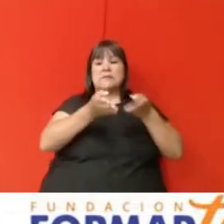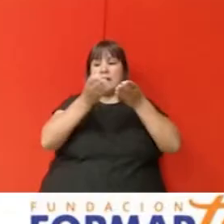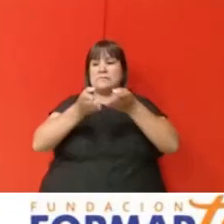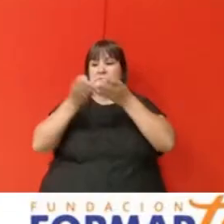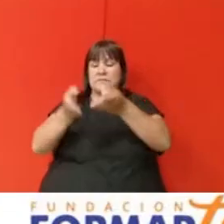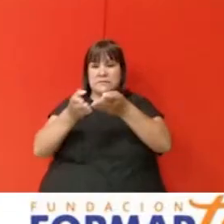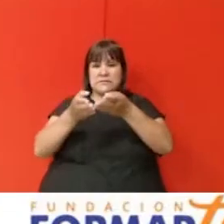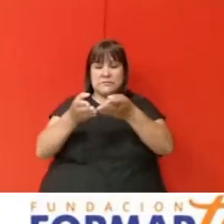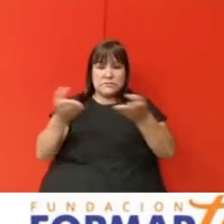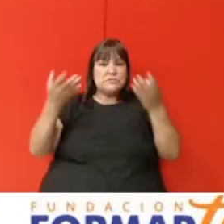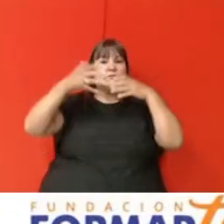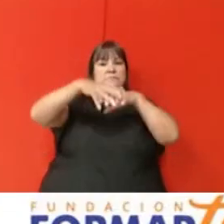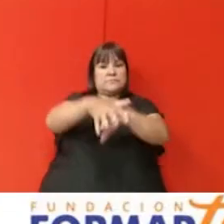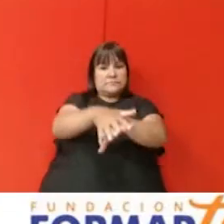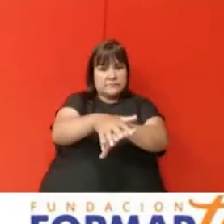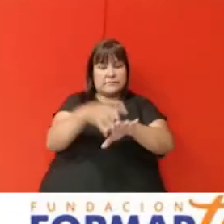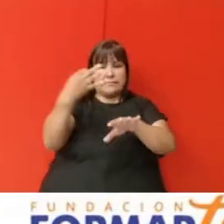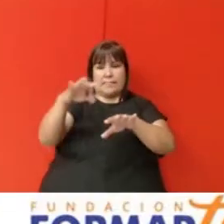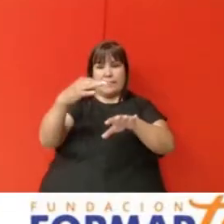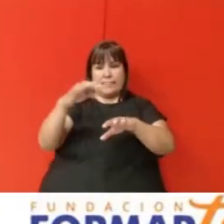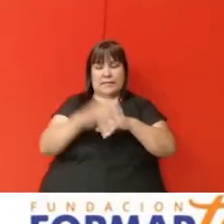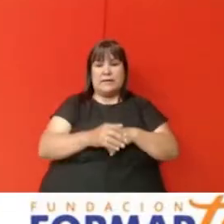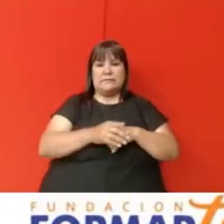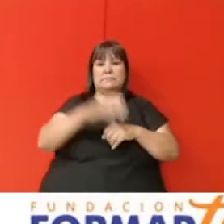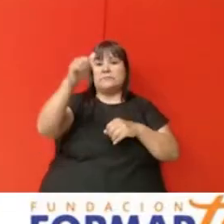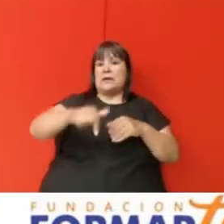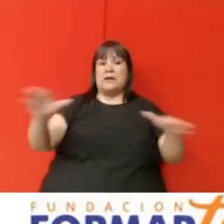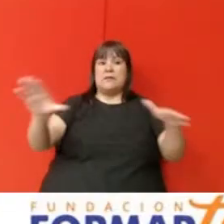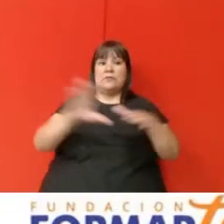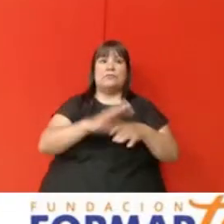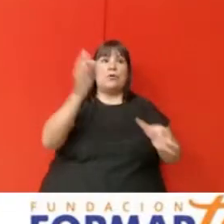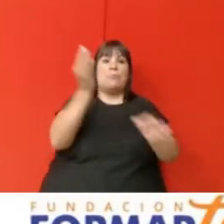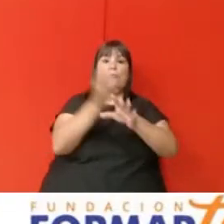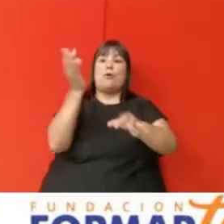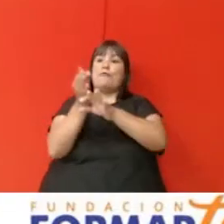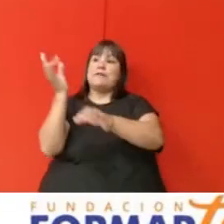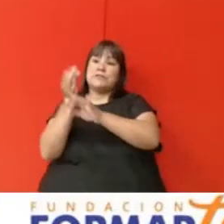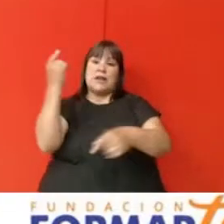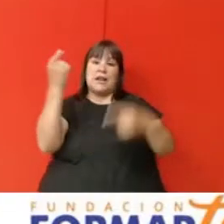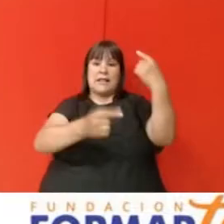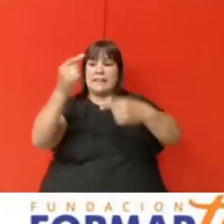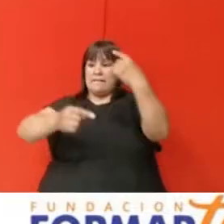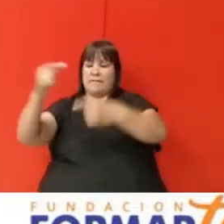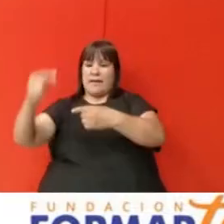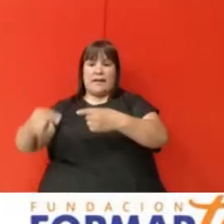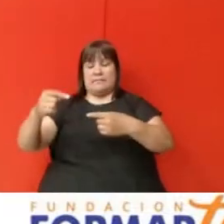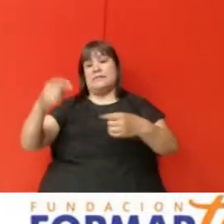es todo multidisciplinario. Acá estamos de distintos palos, pero si todos podríamos poner nuestra gotita, seguramente podríamos